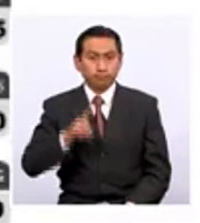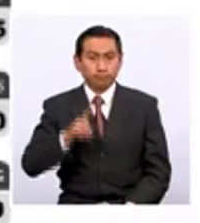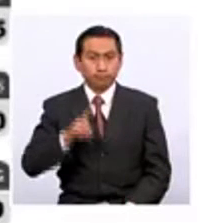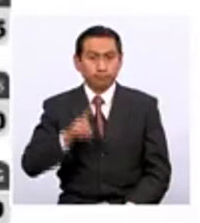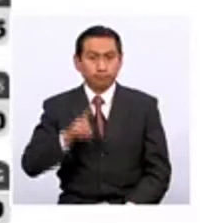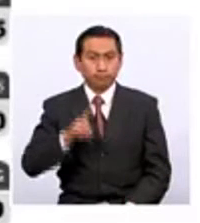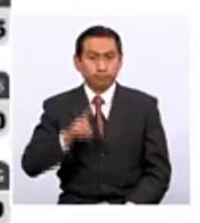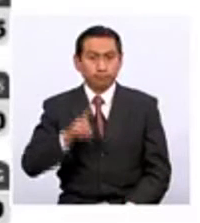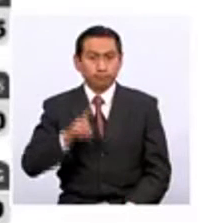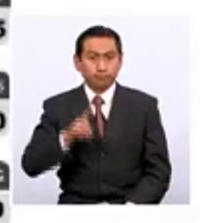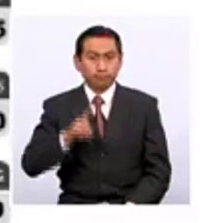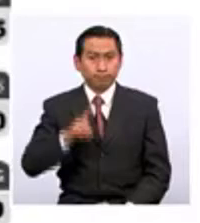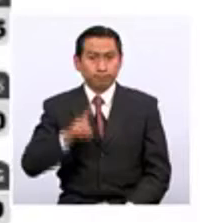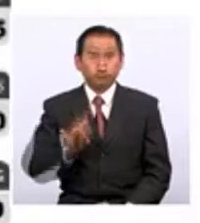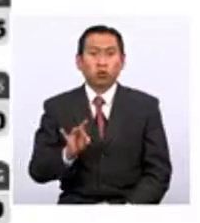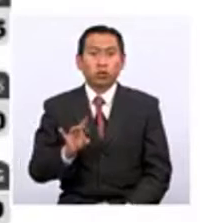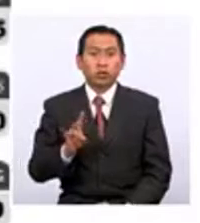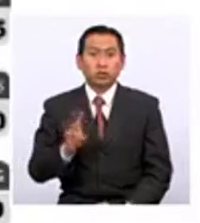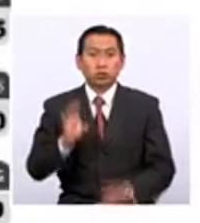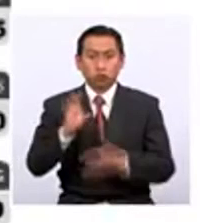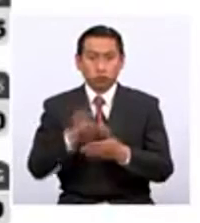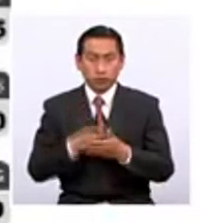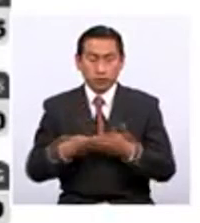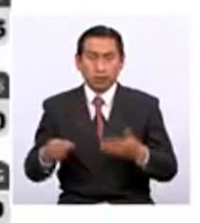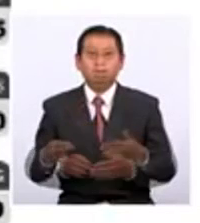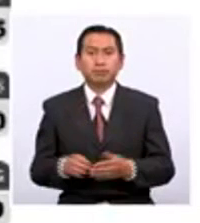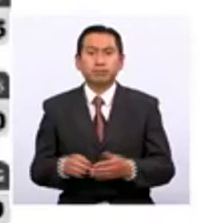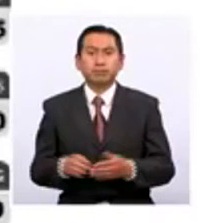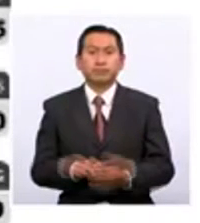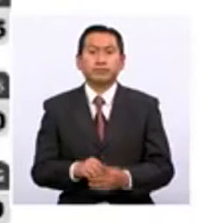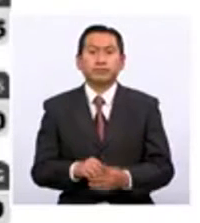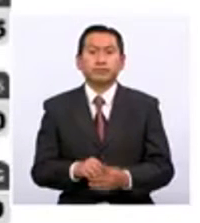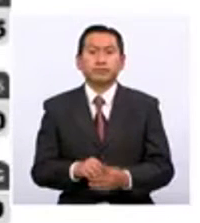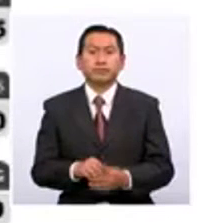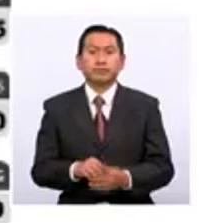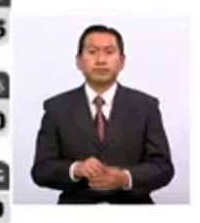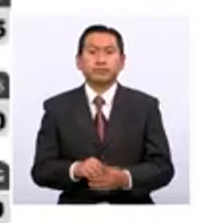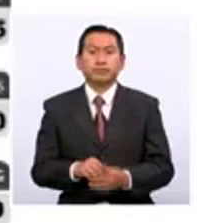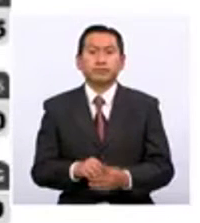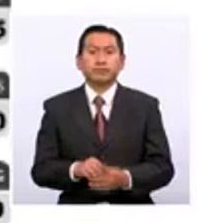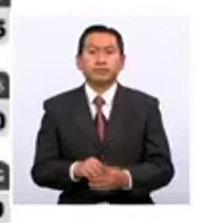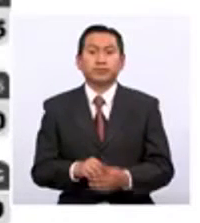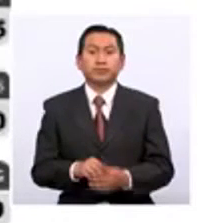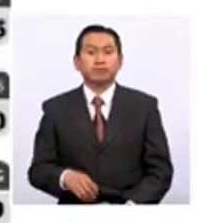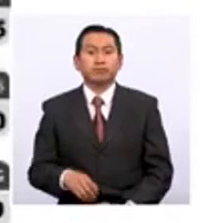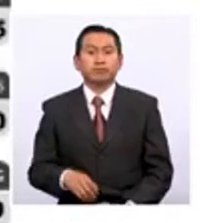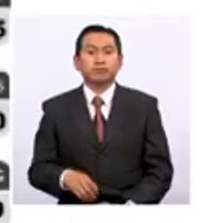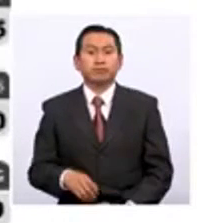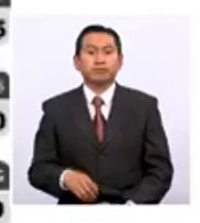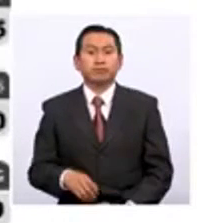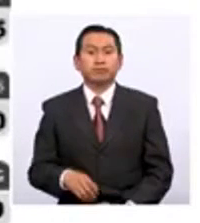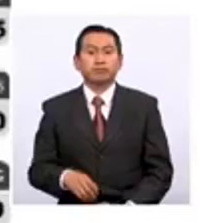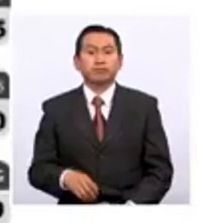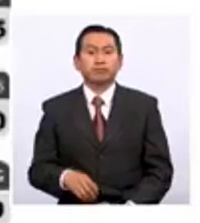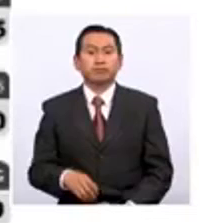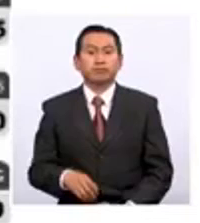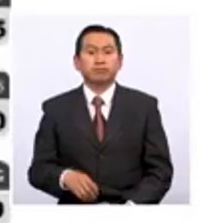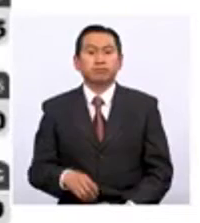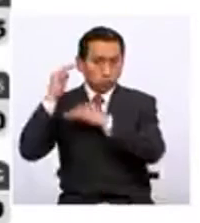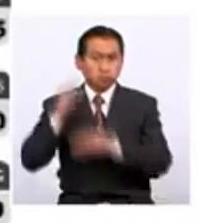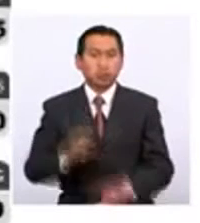113 Potosí, 87 Chuquisaca, 50 Cochabamba, 36 Santa